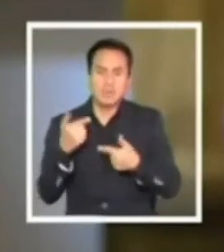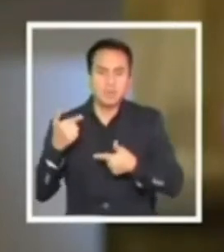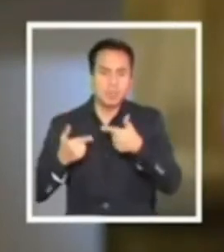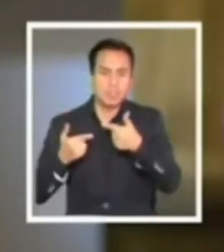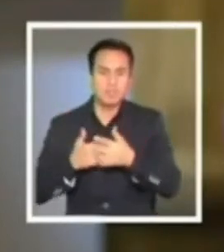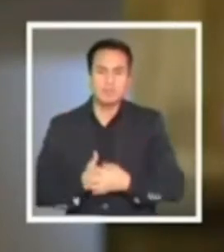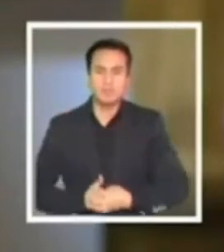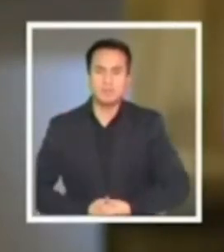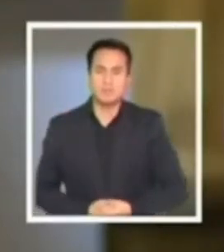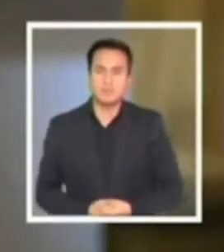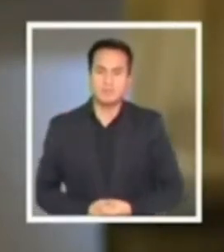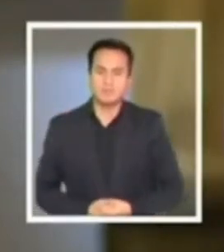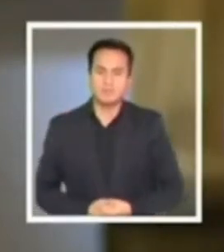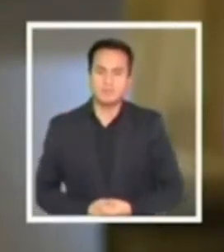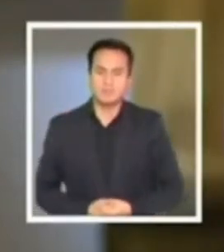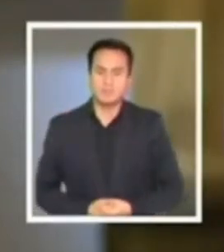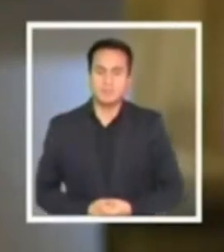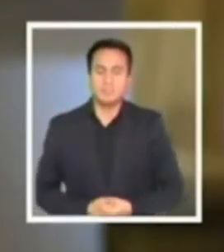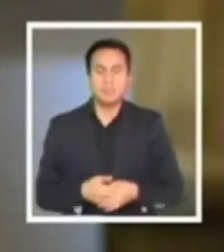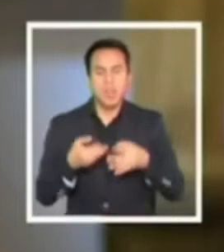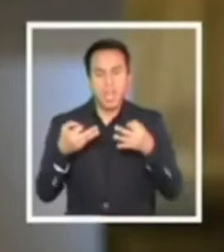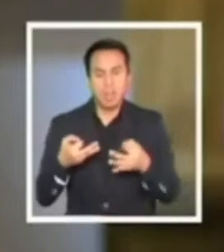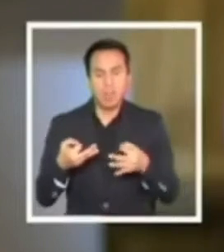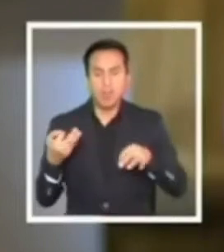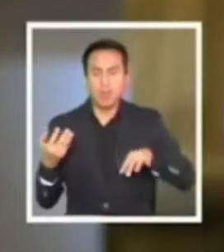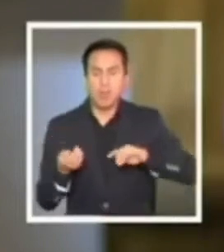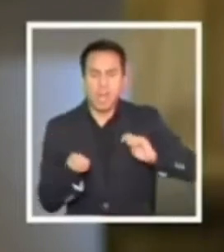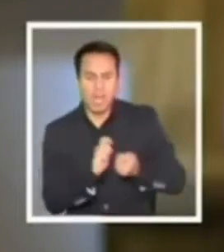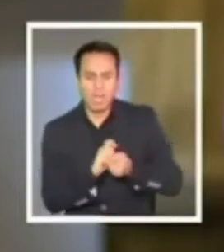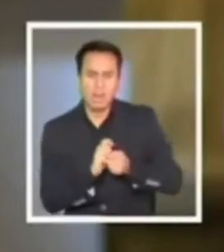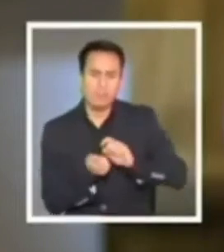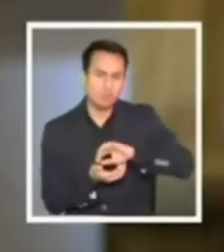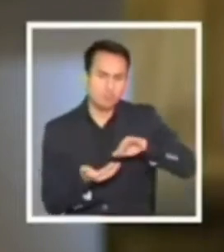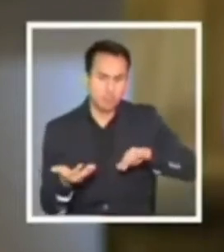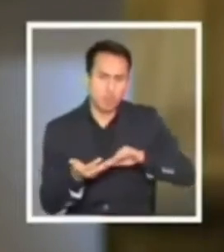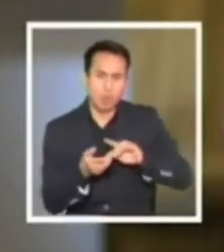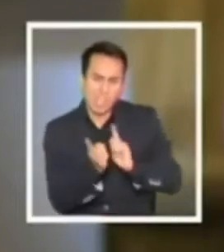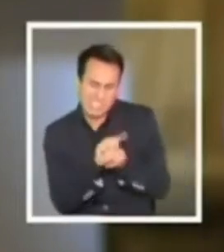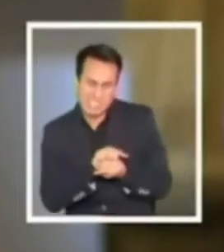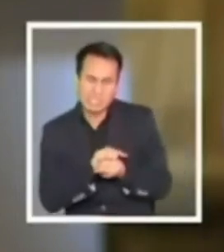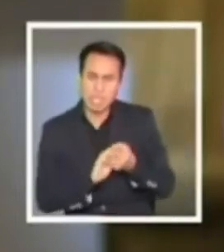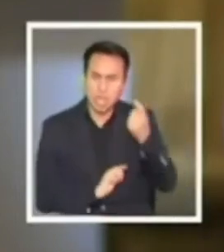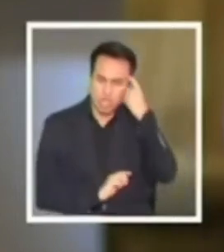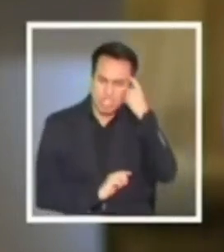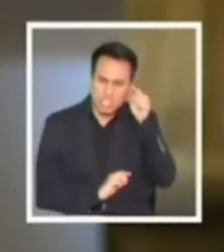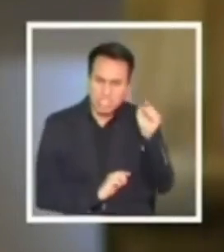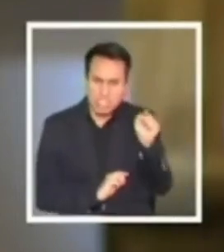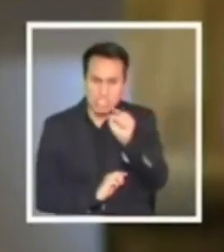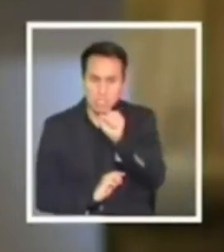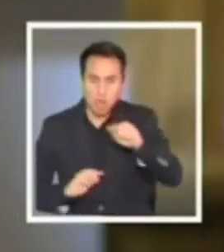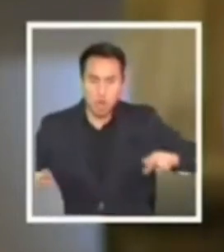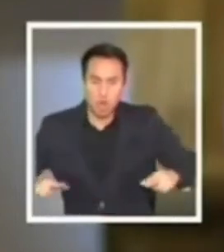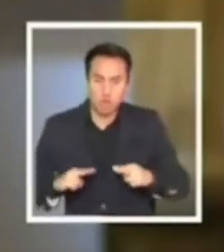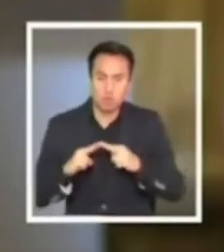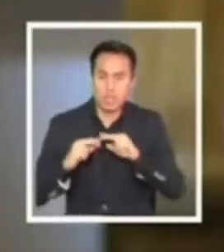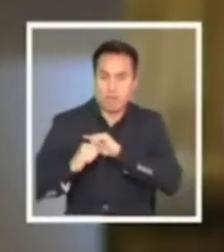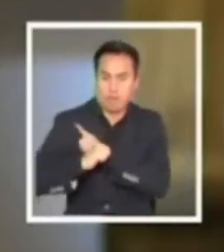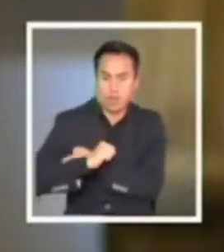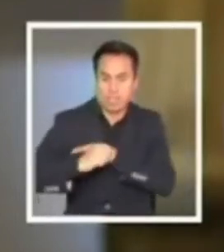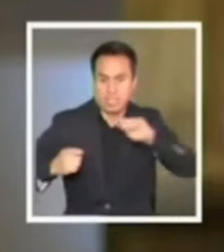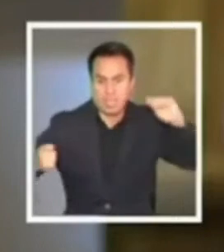político. Desde luego, esta revolución de las conciencias para construir una